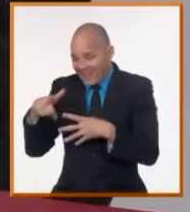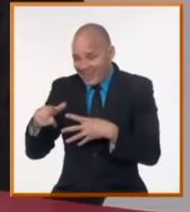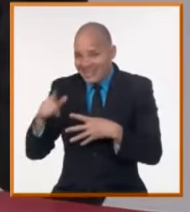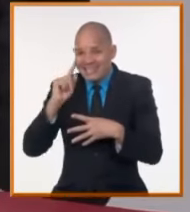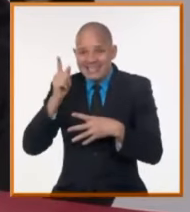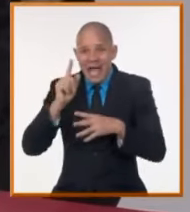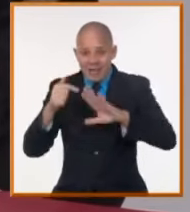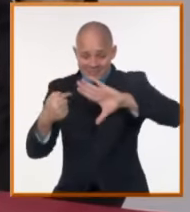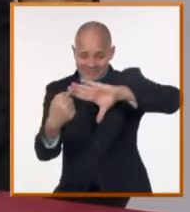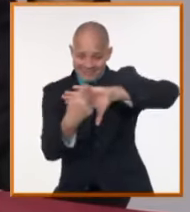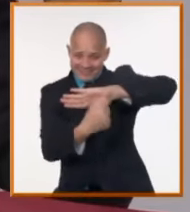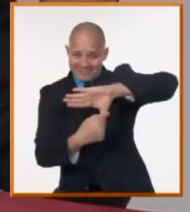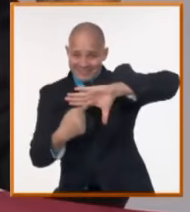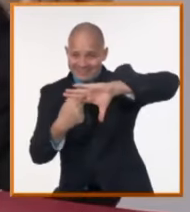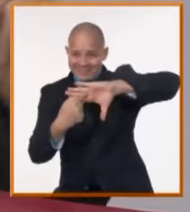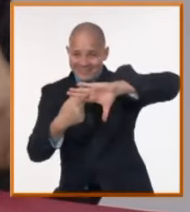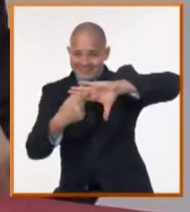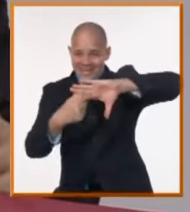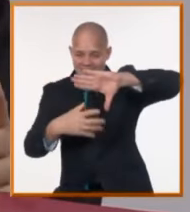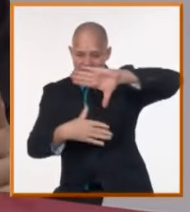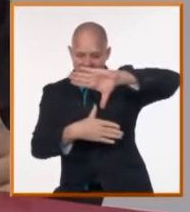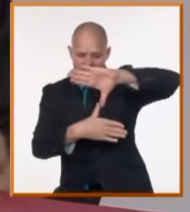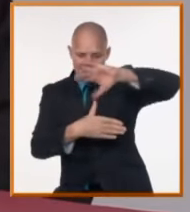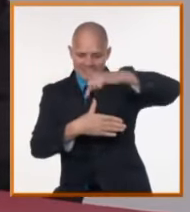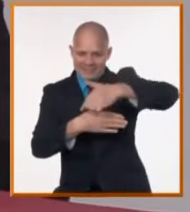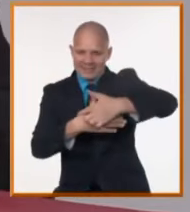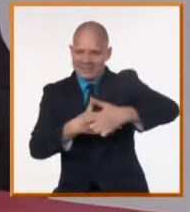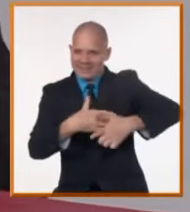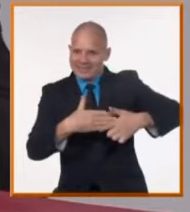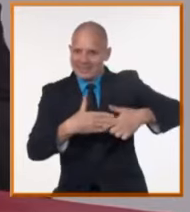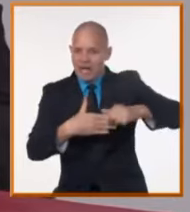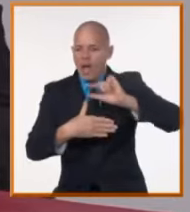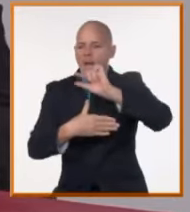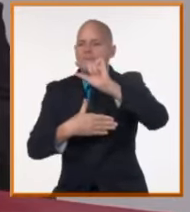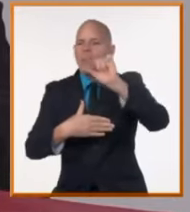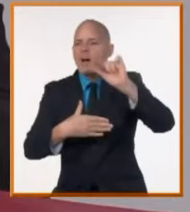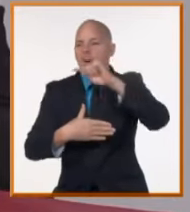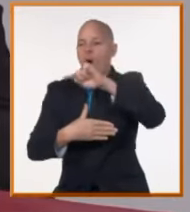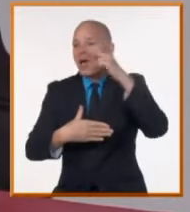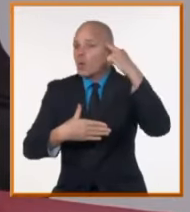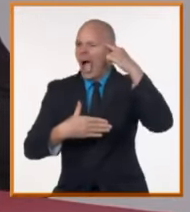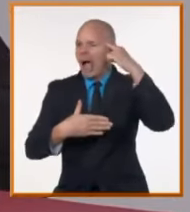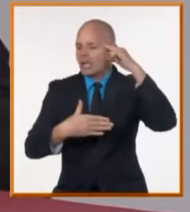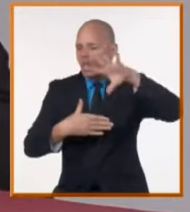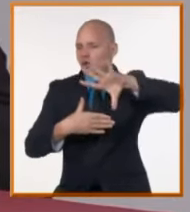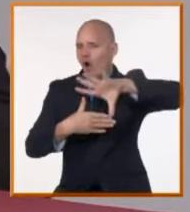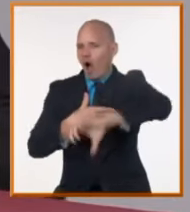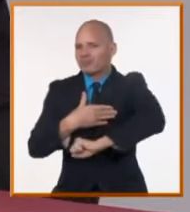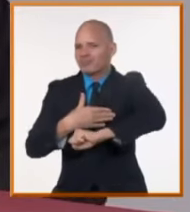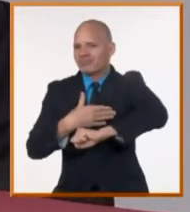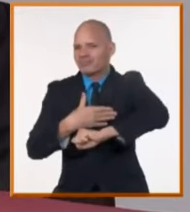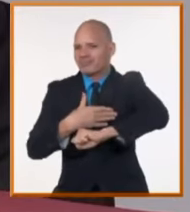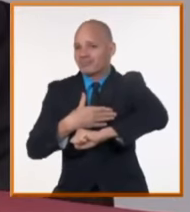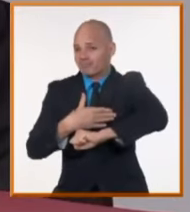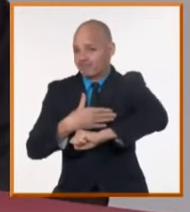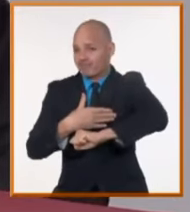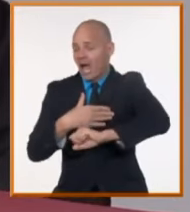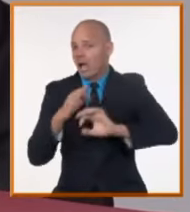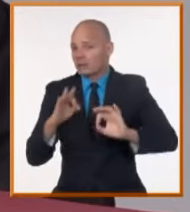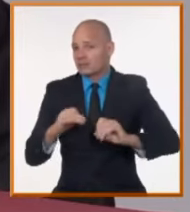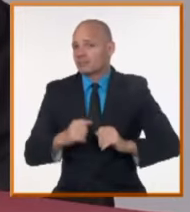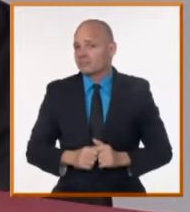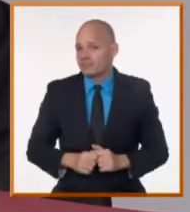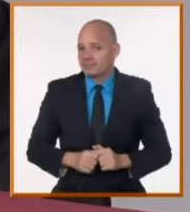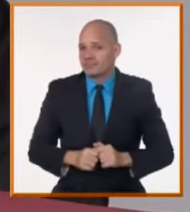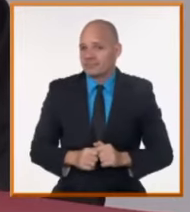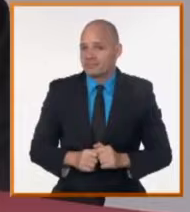que surge como Estado el 4 de julio de 1776, a lo largo del tiempo se convirtió en doctrina. Interesantísimo, y